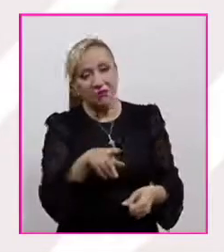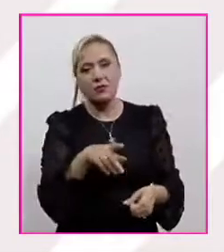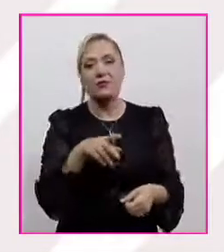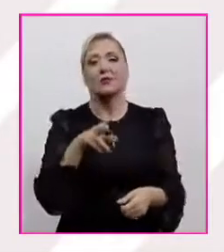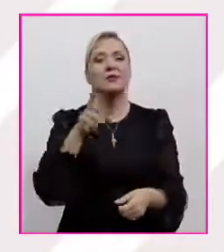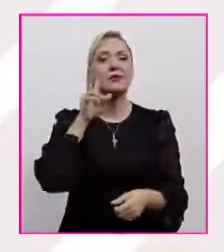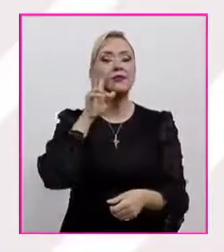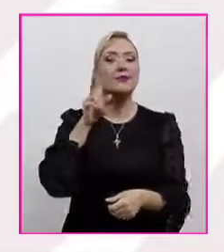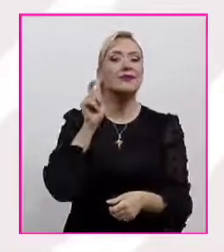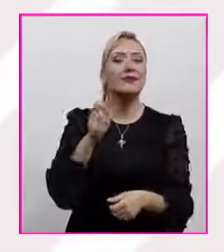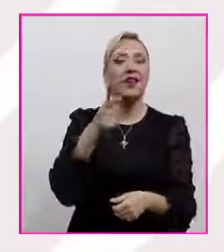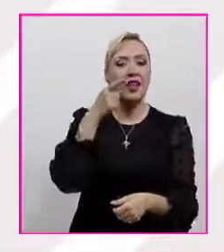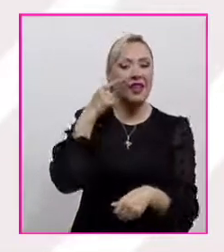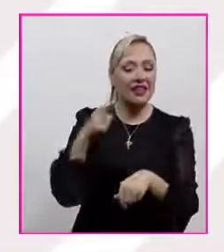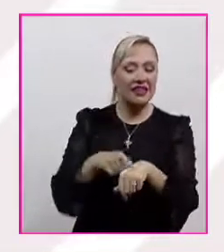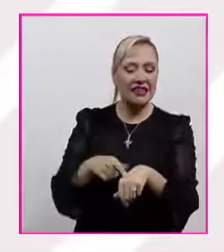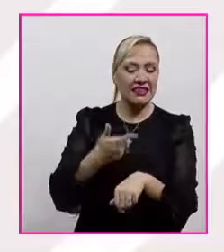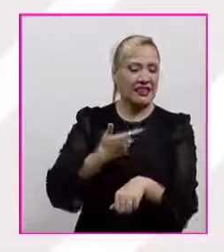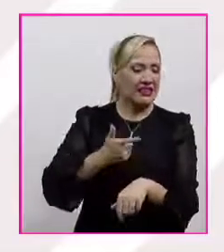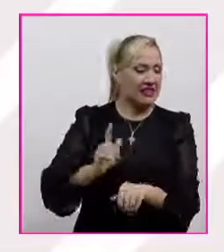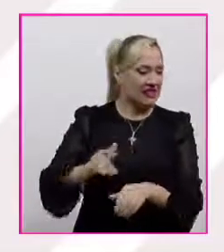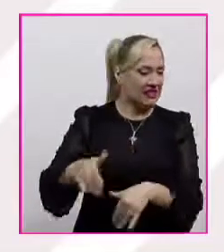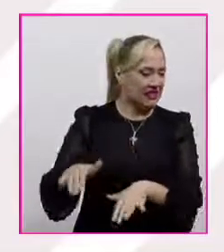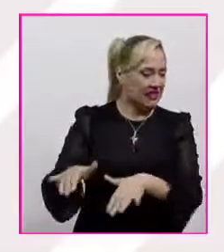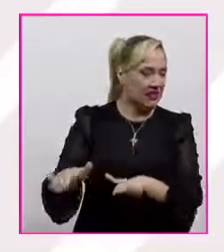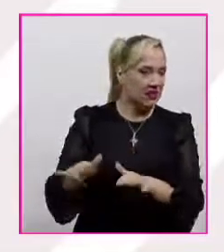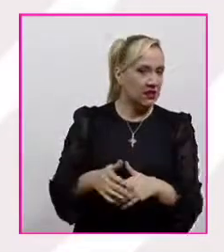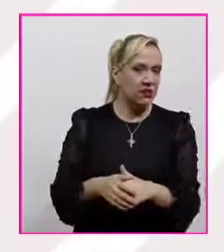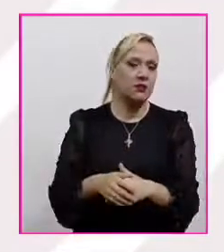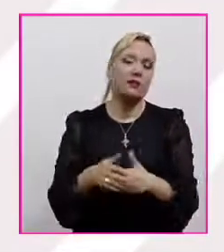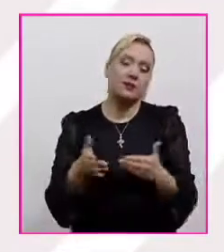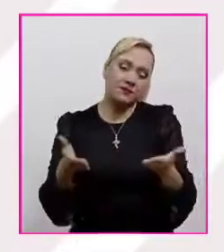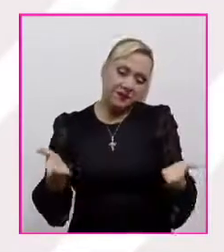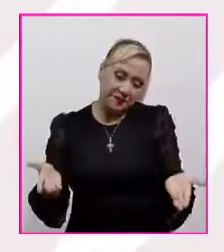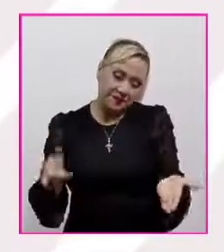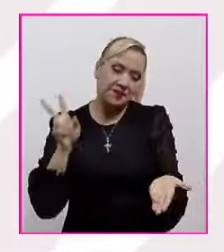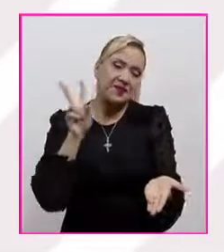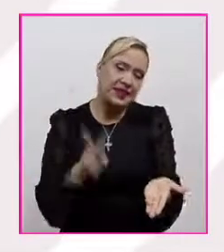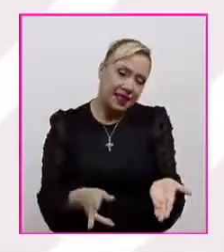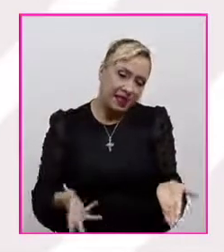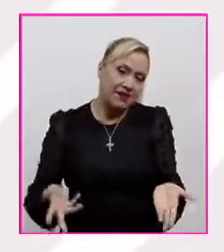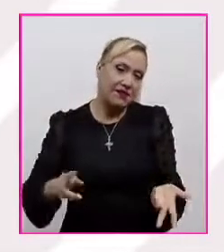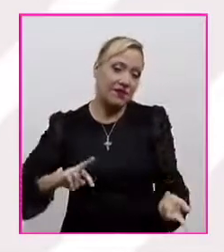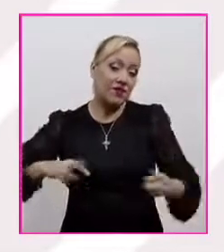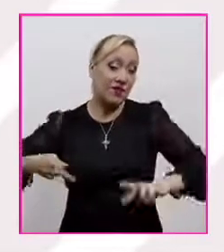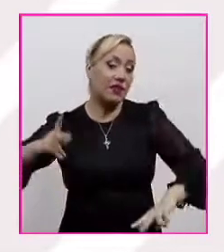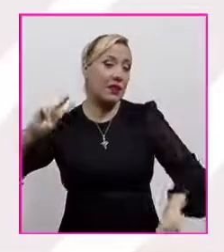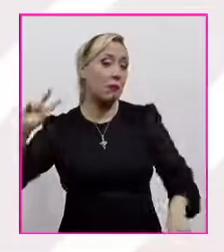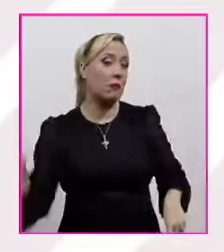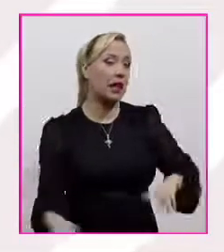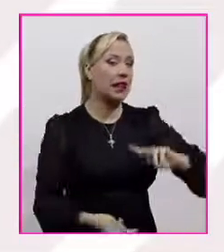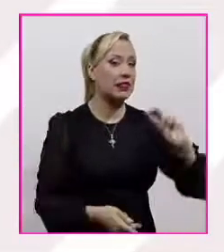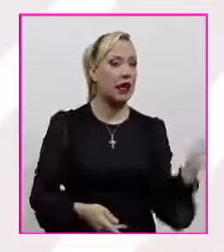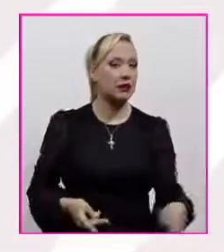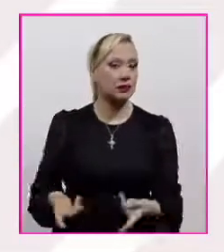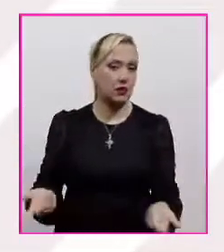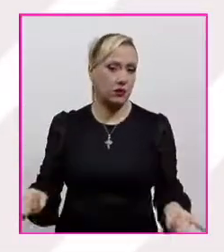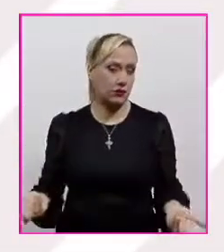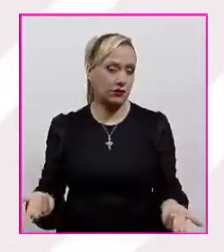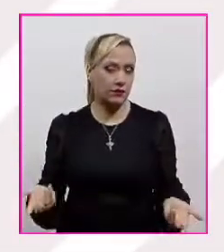vez por su color, o sea, por su color de piel. O sea, y a la hora de poner los números duros, ellos